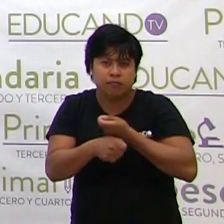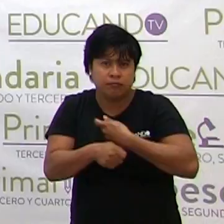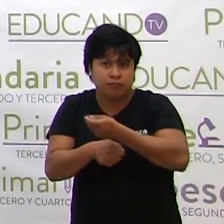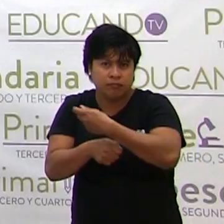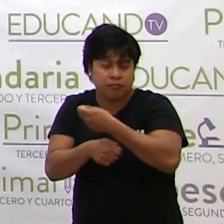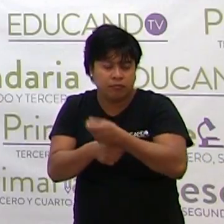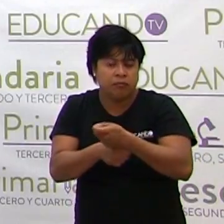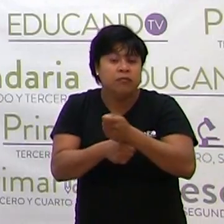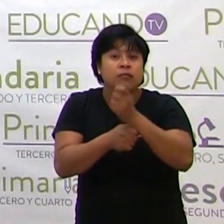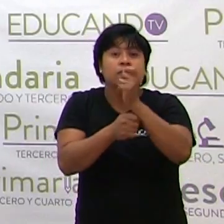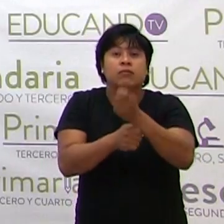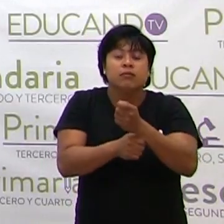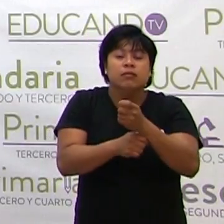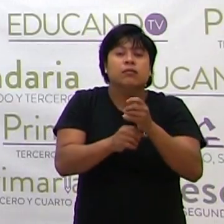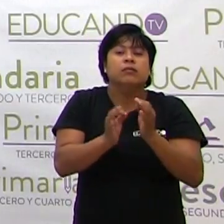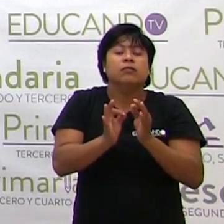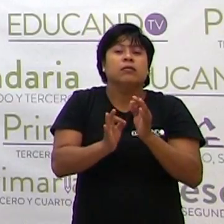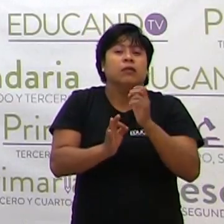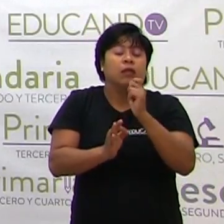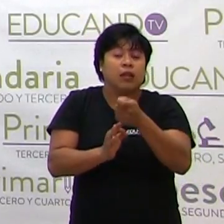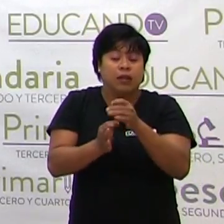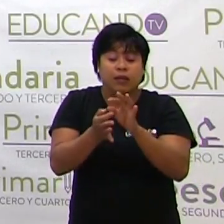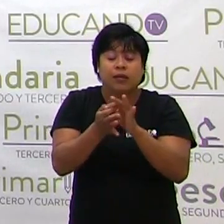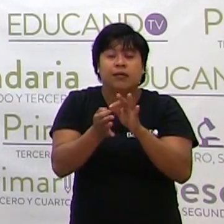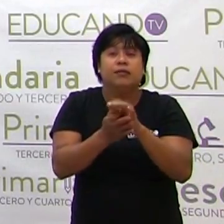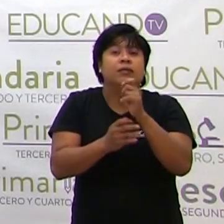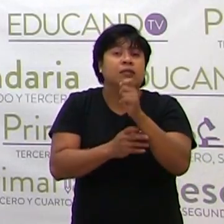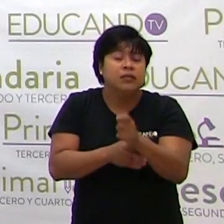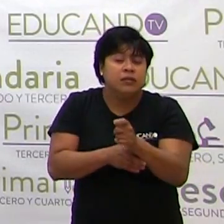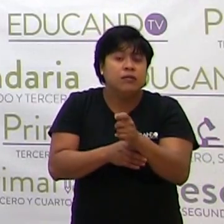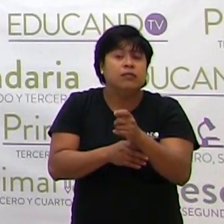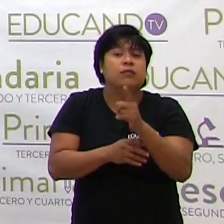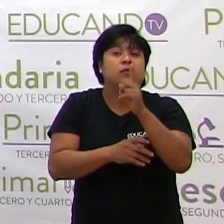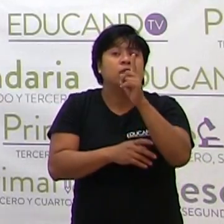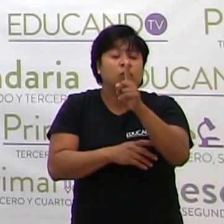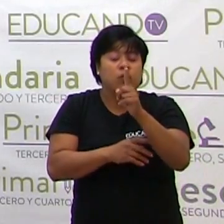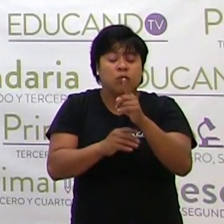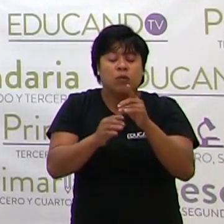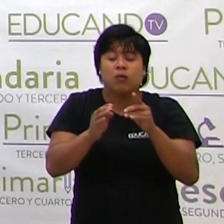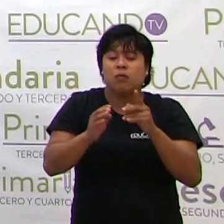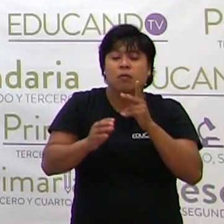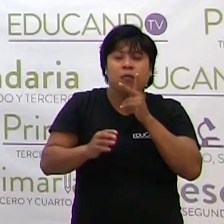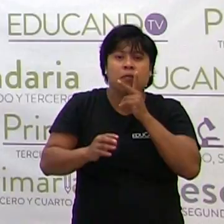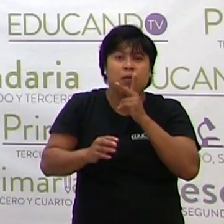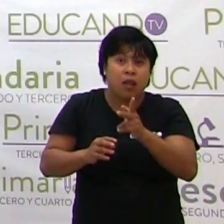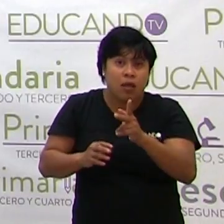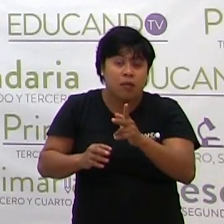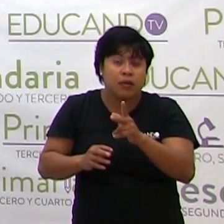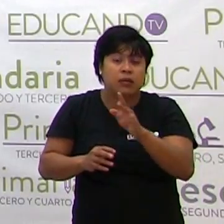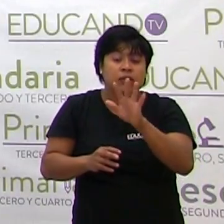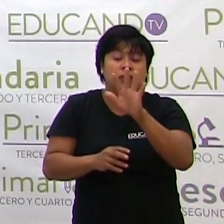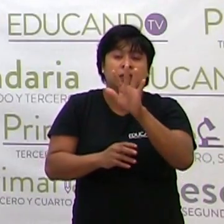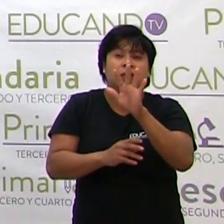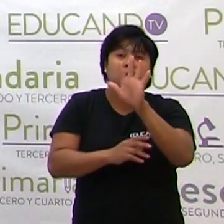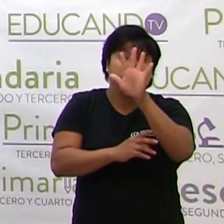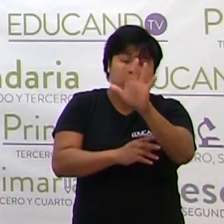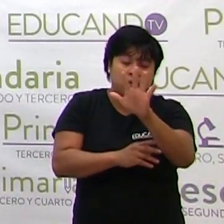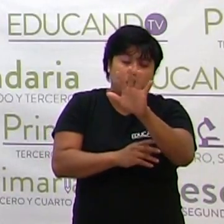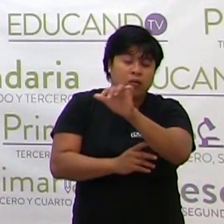es considerado a partir de un mínimo de 5